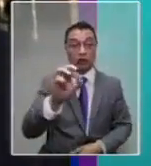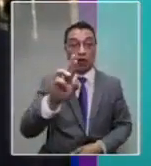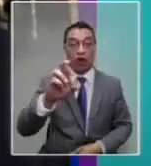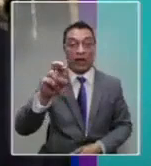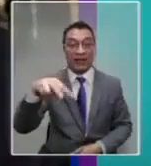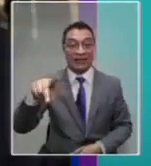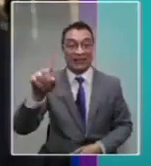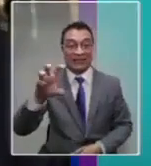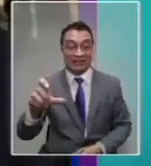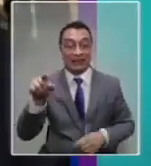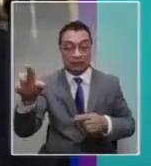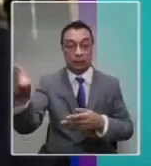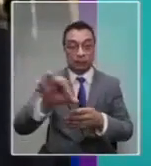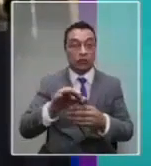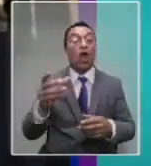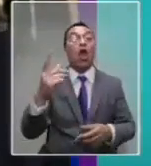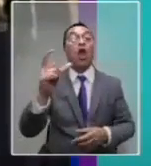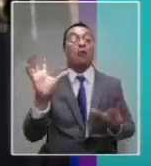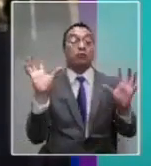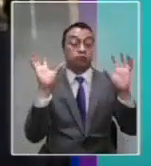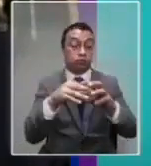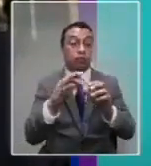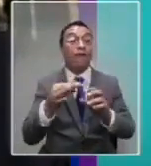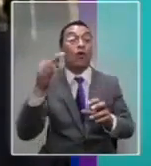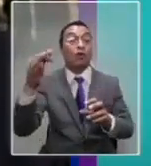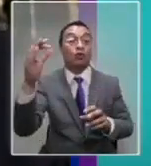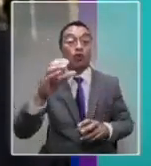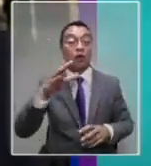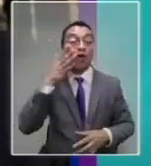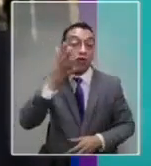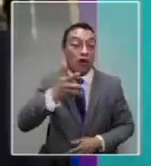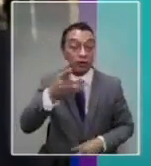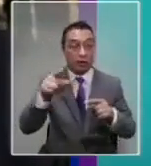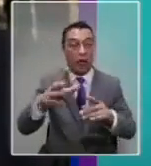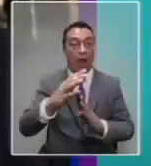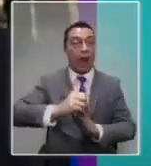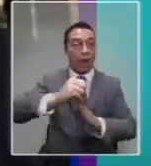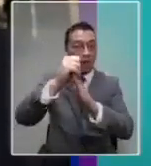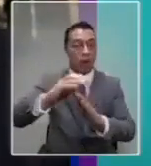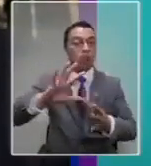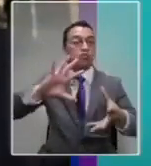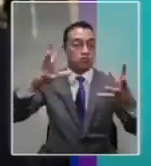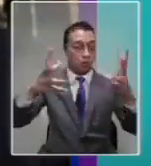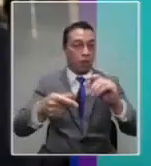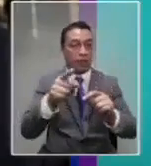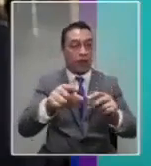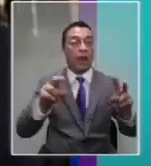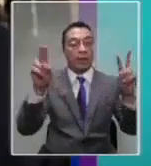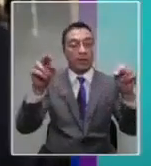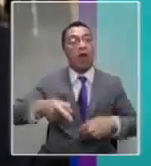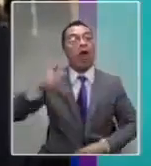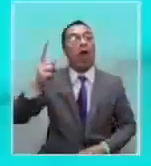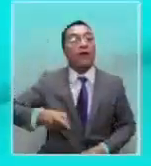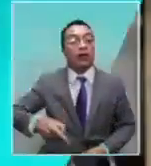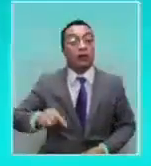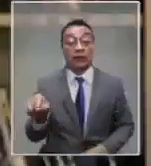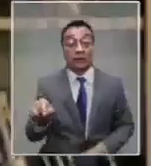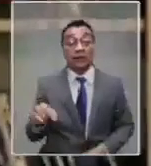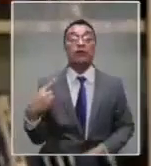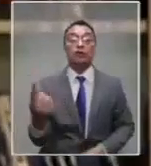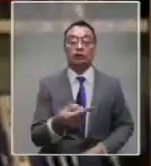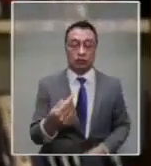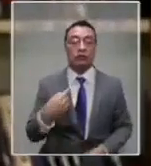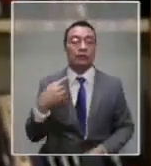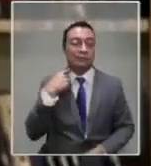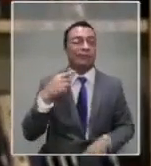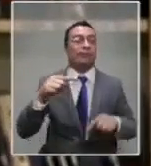¿no es cierto? La trajimos al Congreso del Futuro, donde ella está liderando también a nivel mundial todo lo que es el tema migratorio, y nosotros ahí